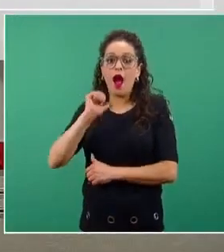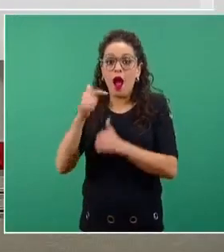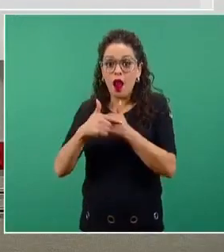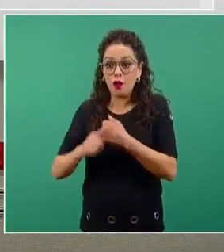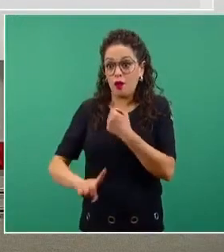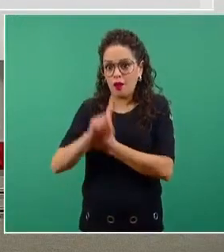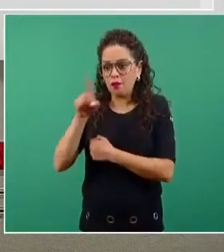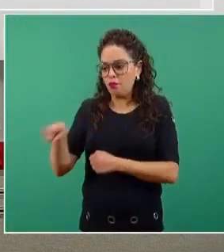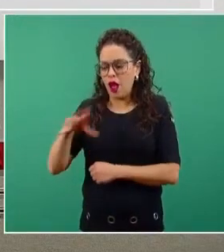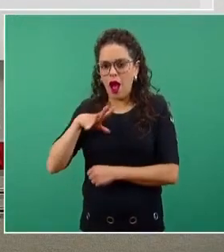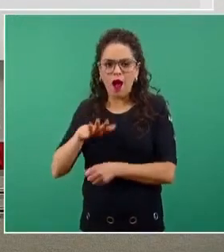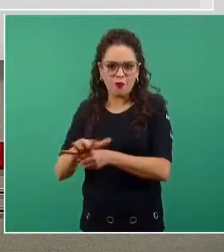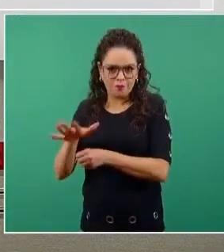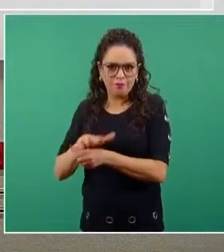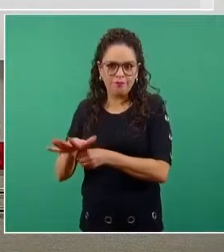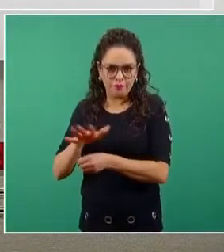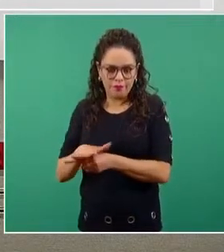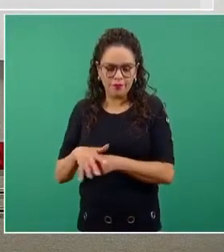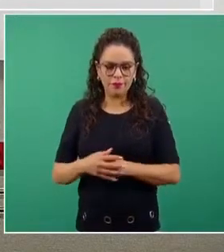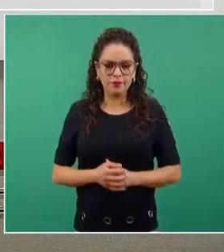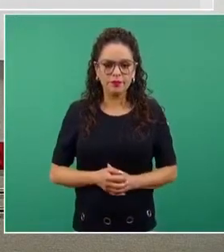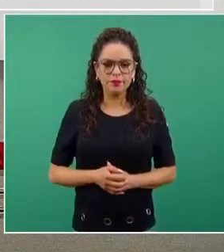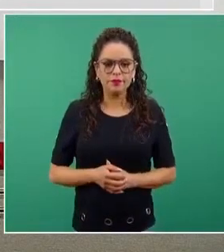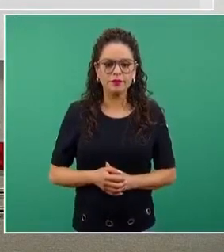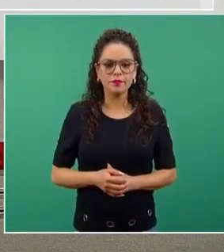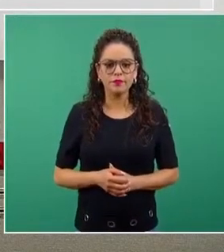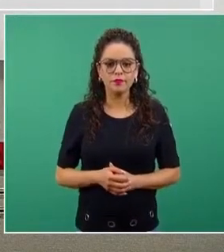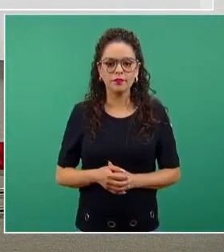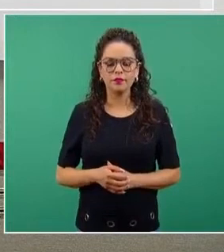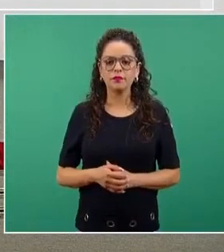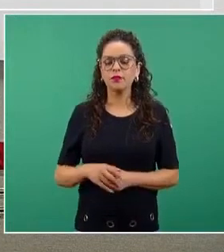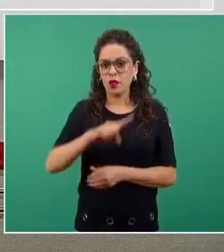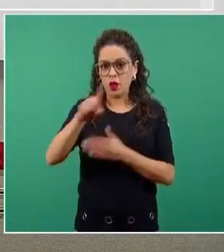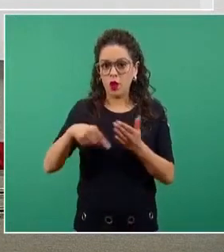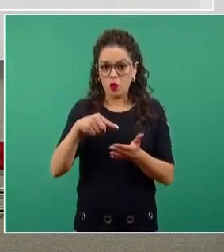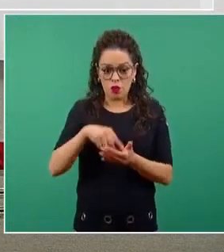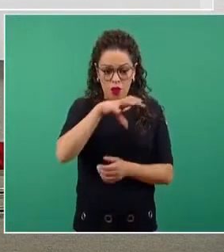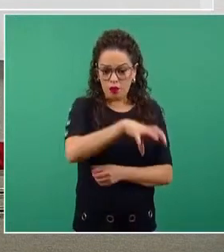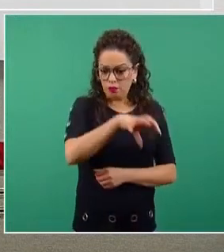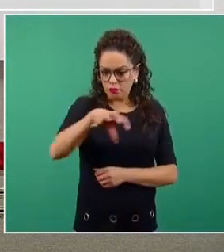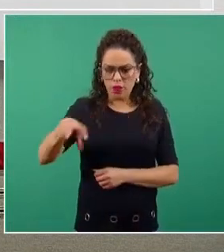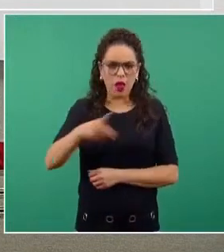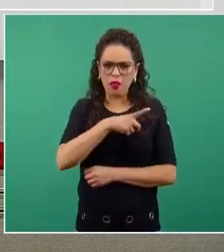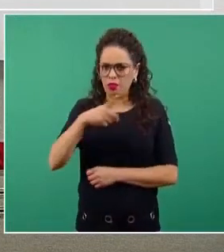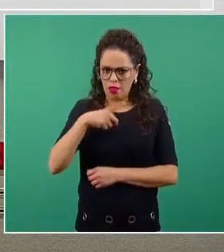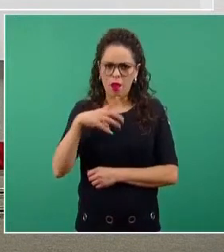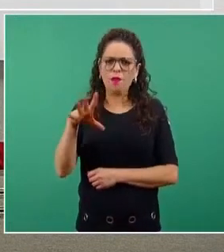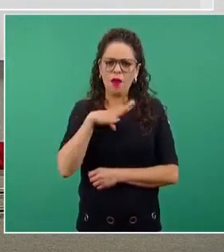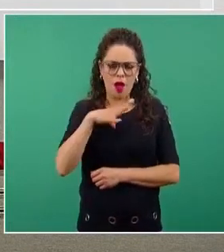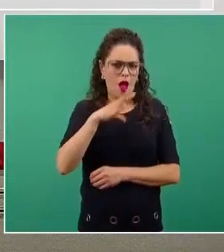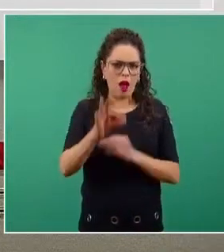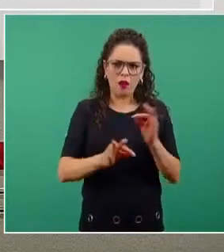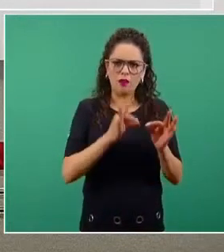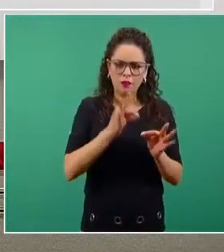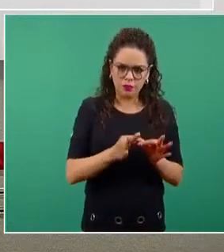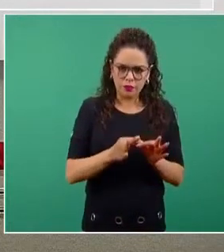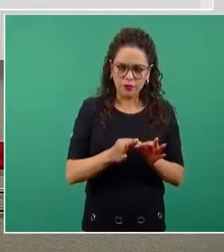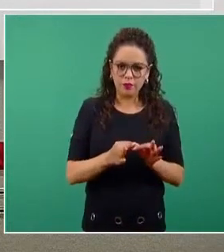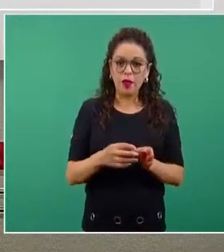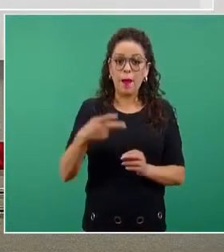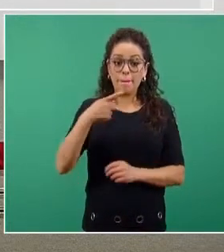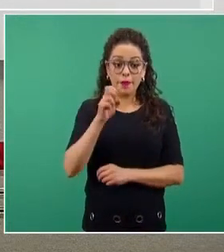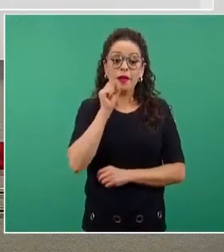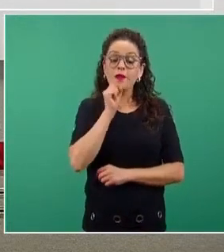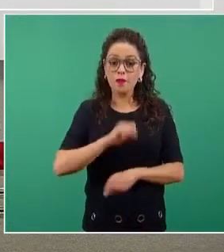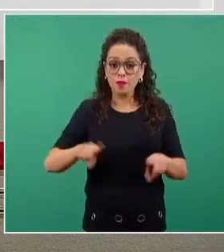no solamente de la revisión del punto de vacunación, que lo debe de contar, si no, no se activa, sino que además también forma parte de la